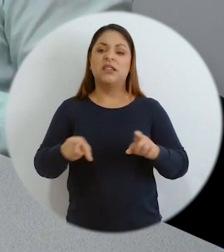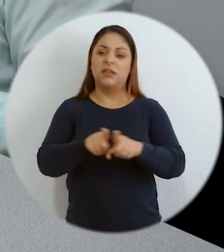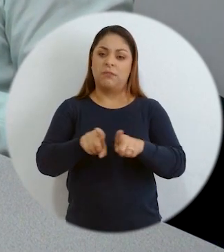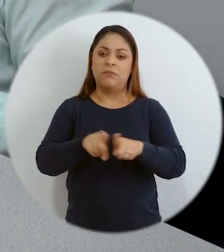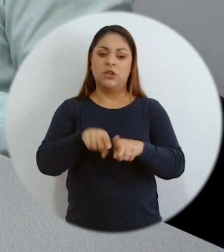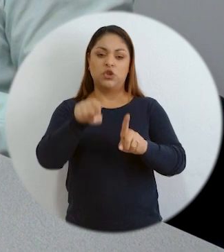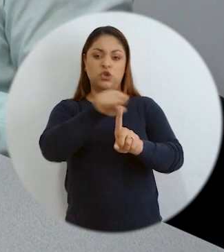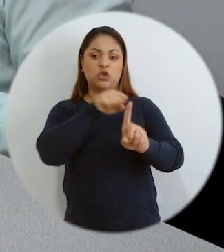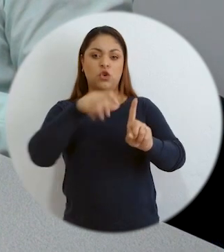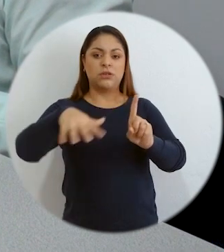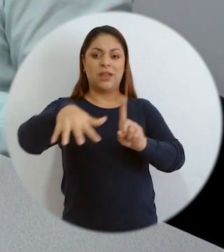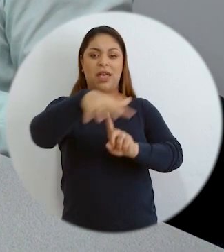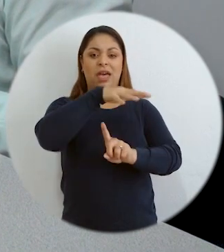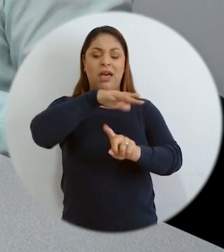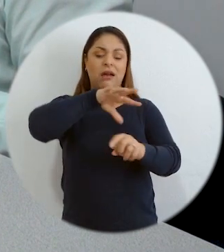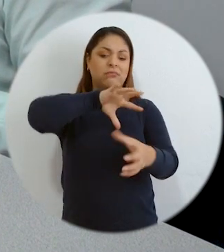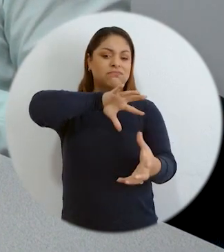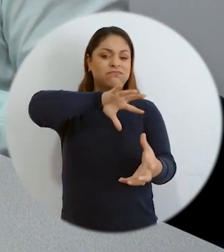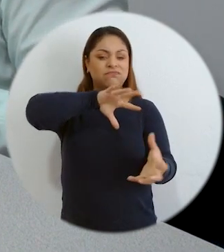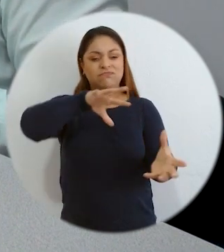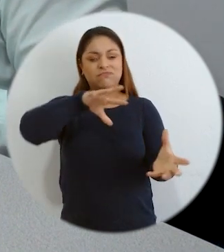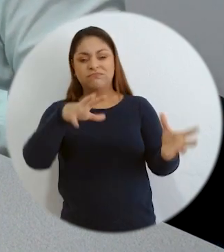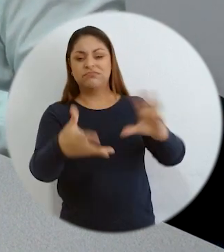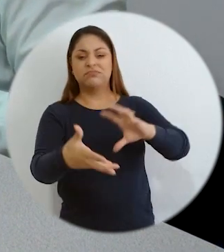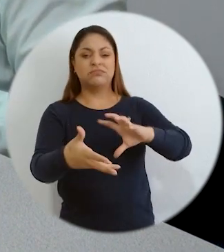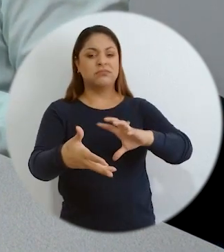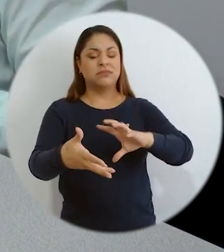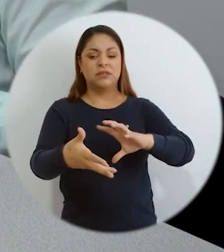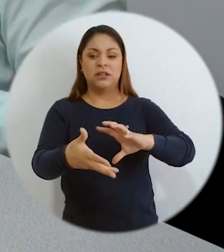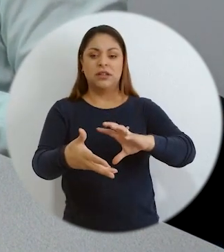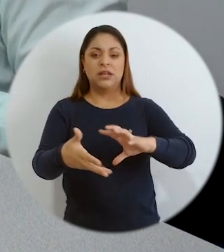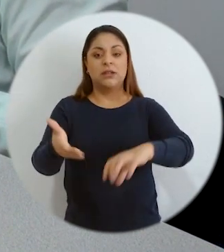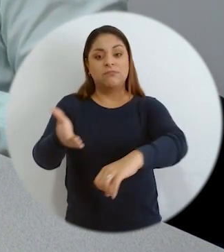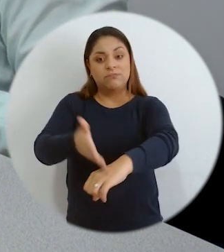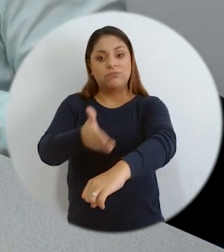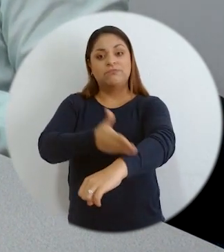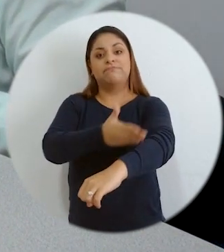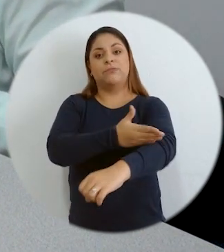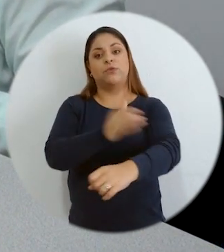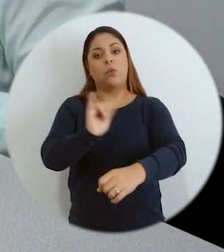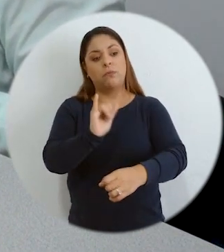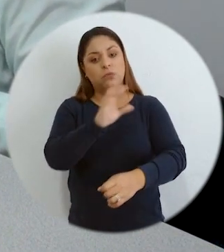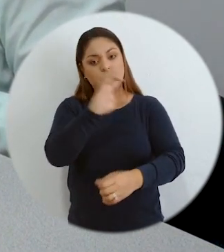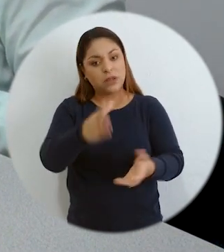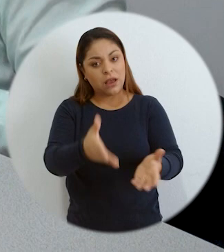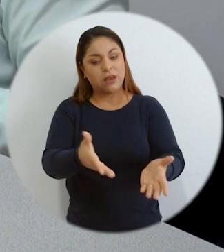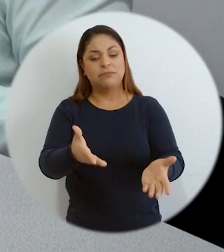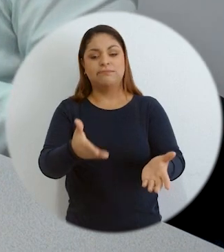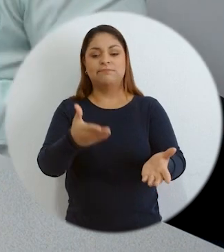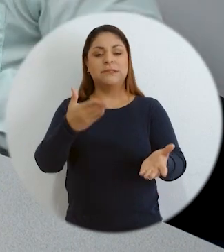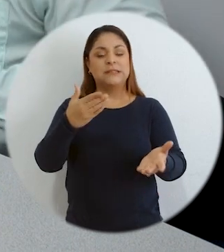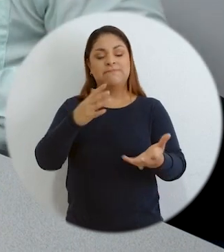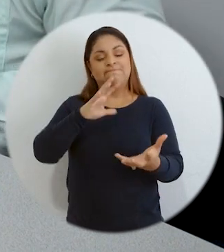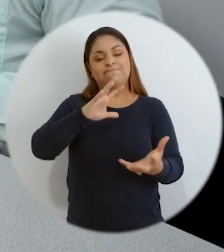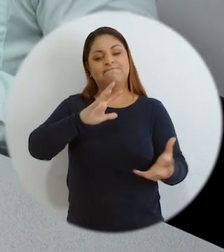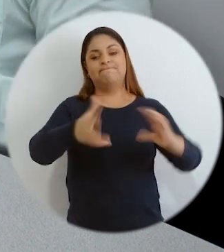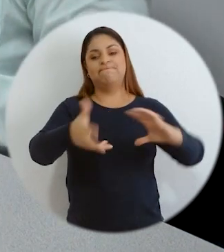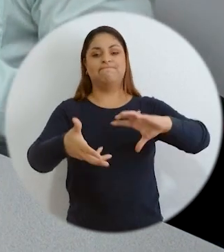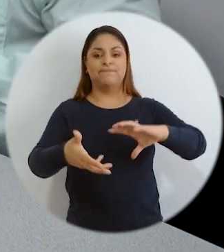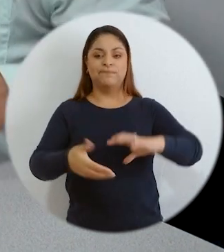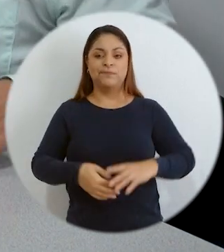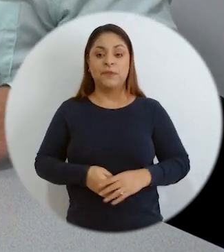truncar también sueños ideales de una sociedad que sea próspera como es la de Costa Rica. Así es, don Pablo. Sin duda que es